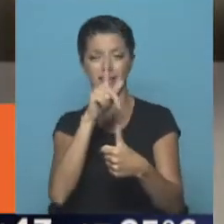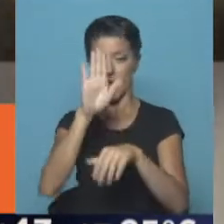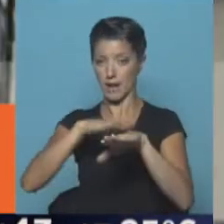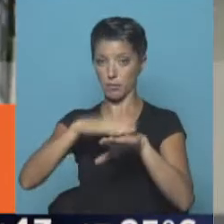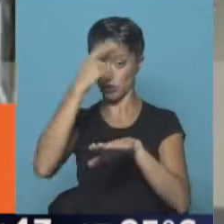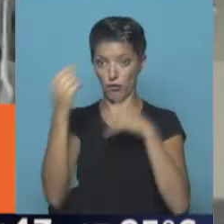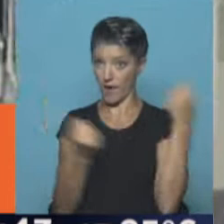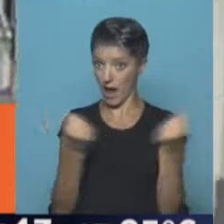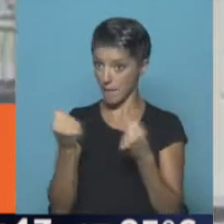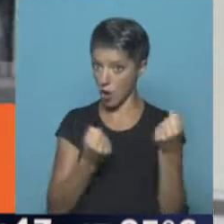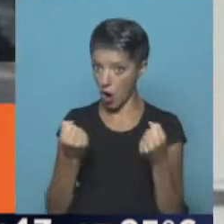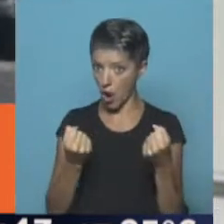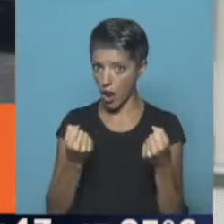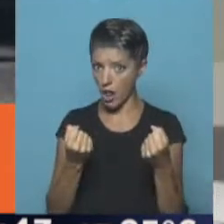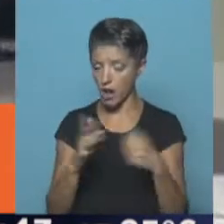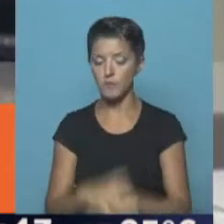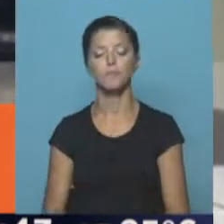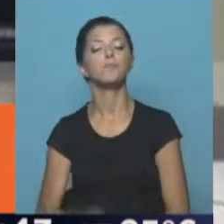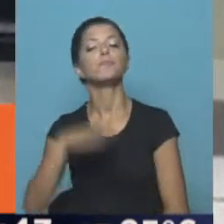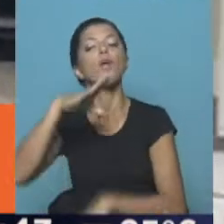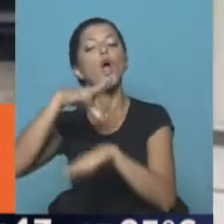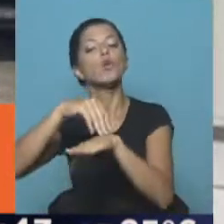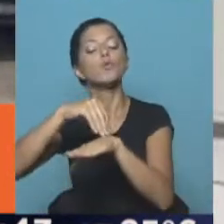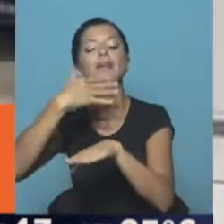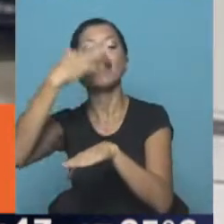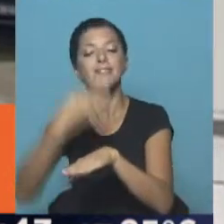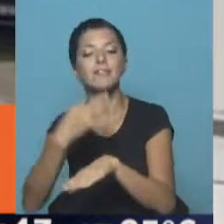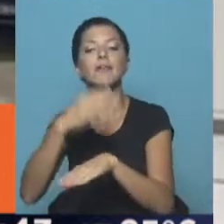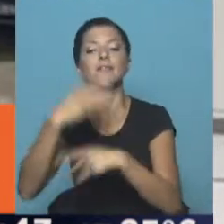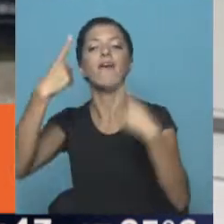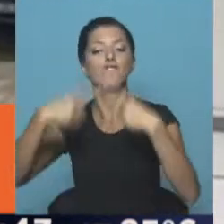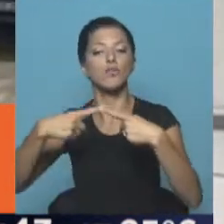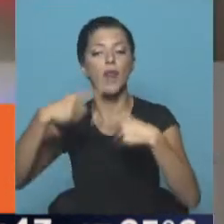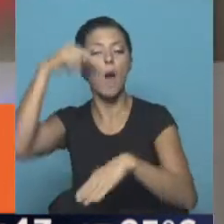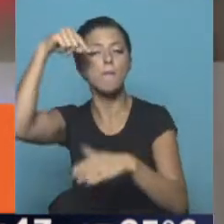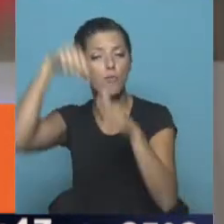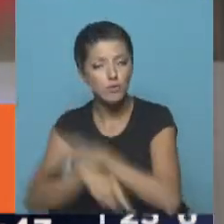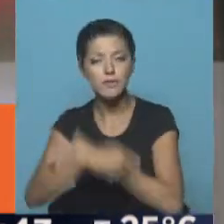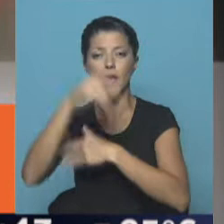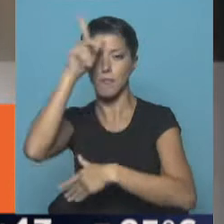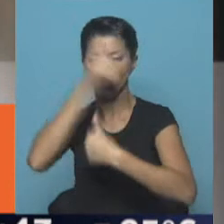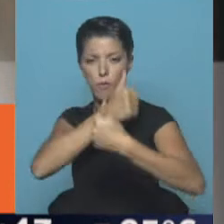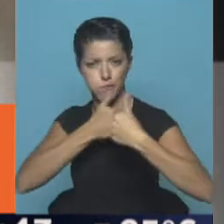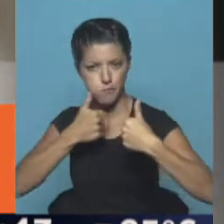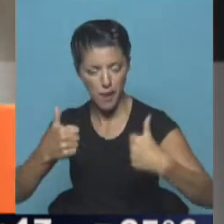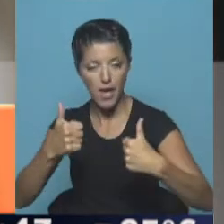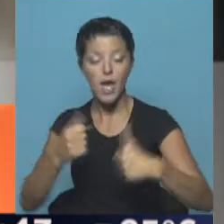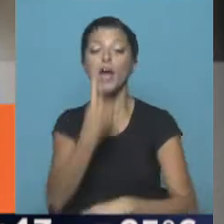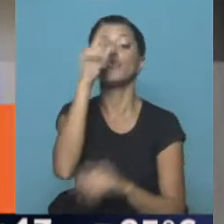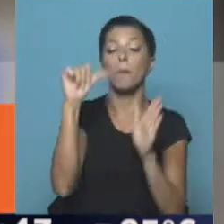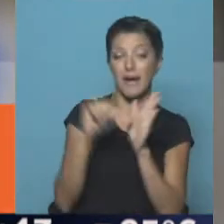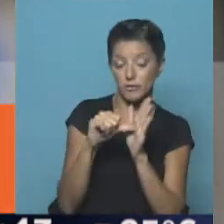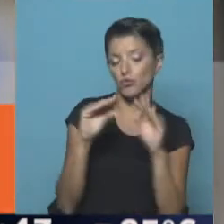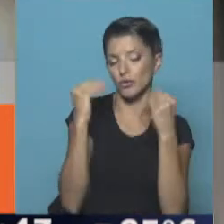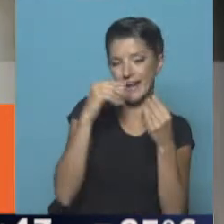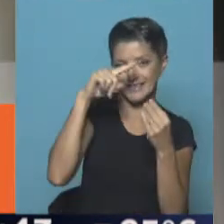camión, Jorge. La decisión de Suecia en este momento es de reforzar las fronteras. Es uno de los 7 países que aún no mantienen la